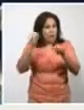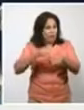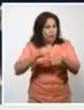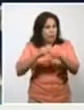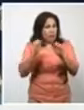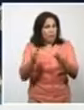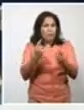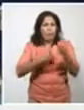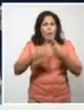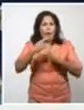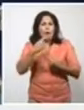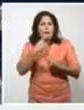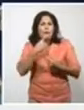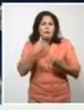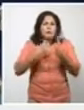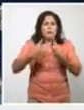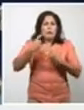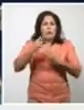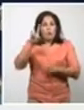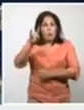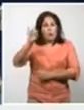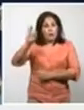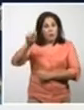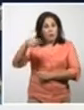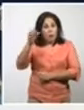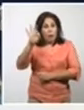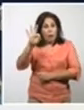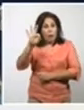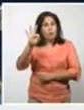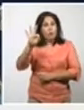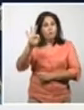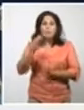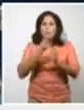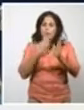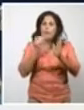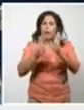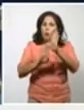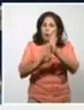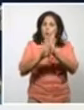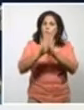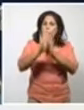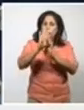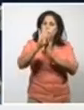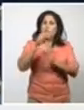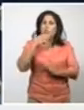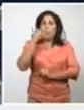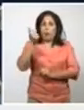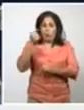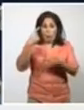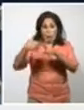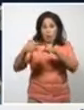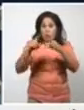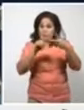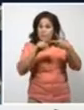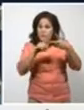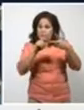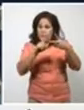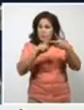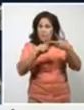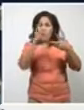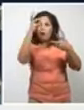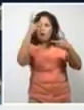síntoma, pues el 97,8% tienen una evolución clínica estable. Y que el